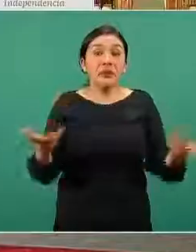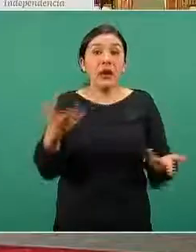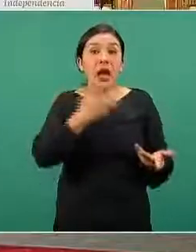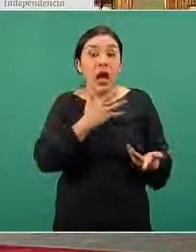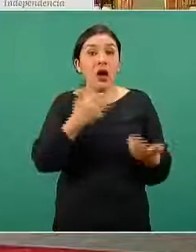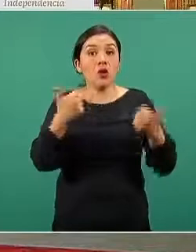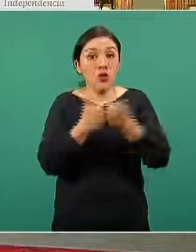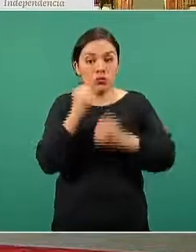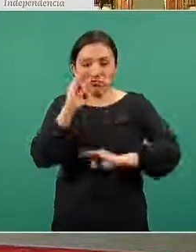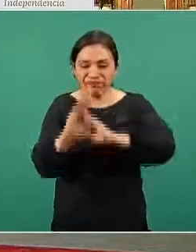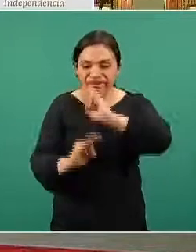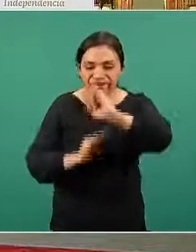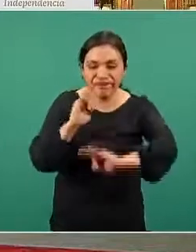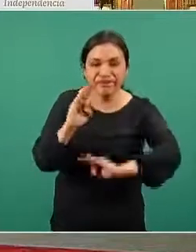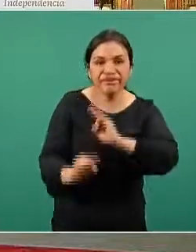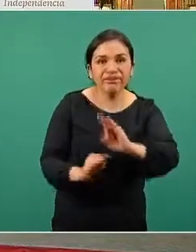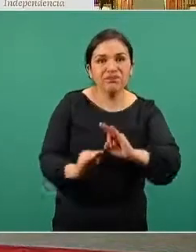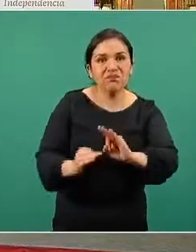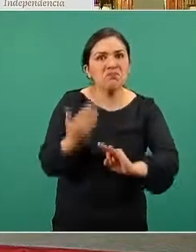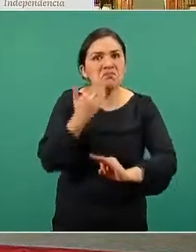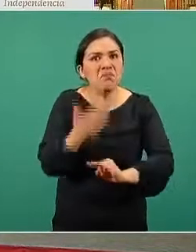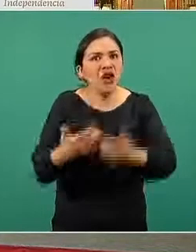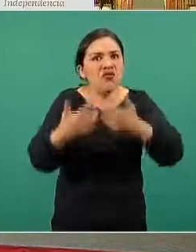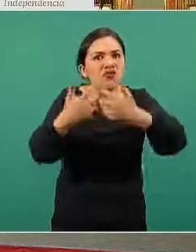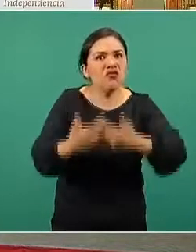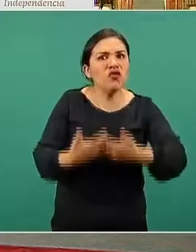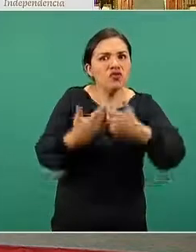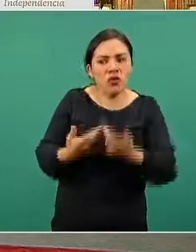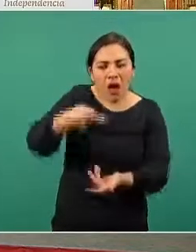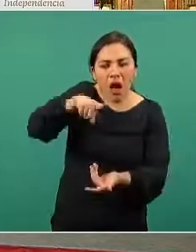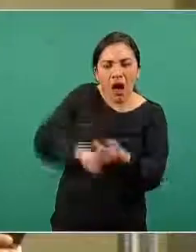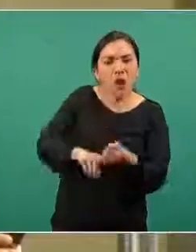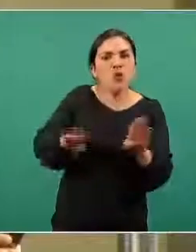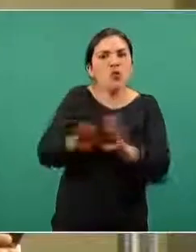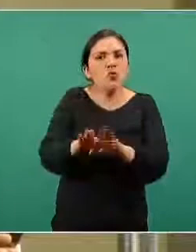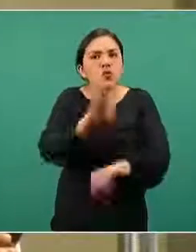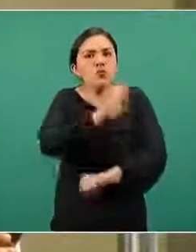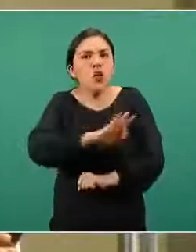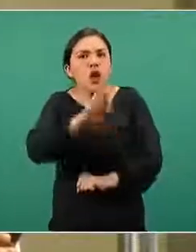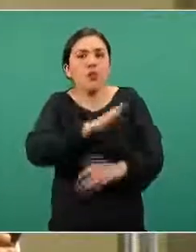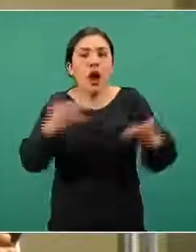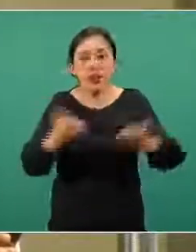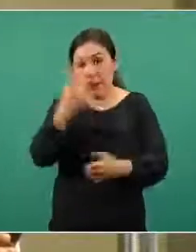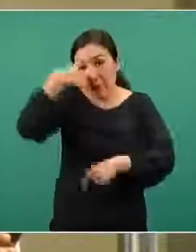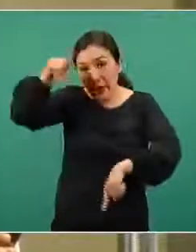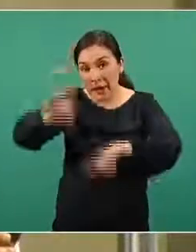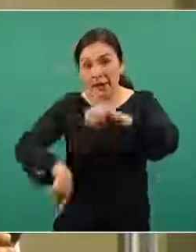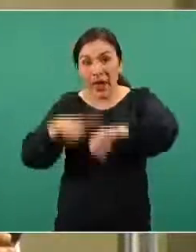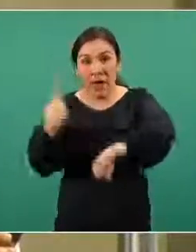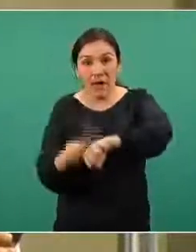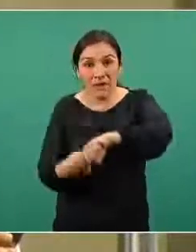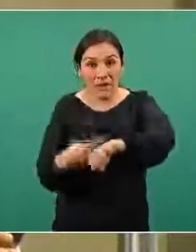un tratamiento eficiente dentro de lo que se pueda de la epidemia.